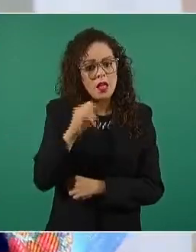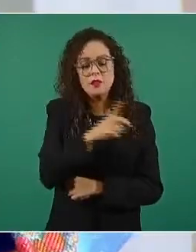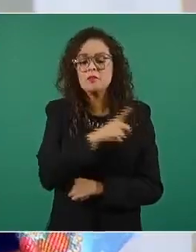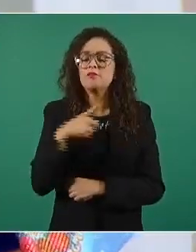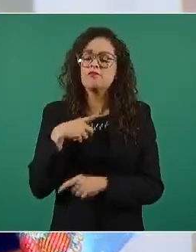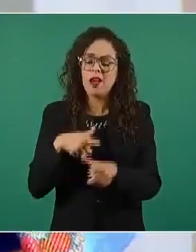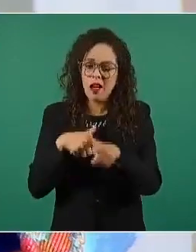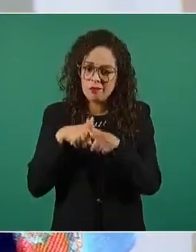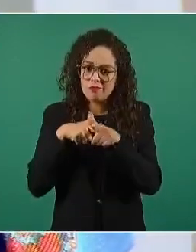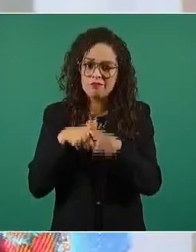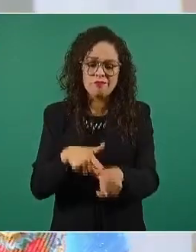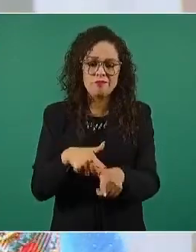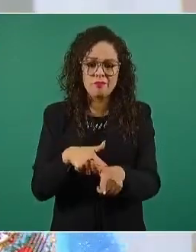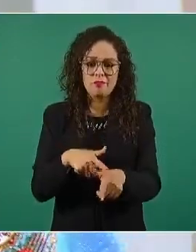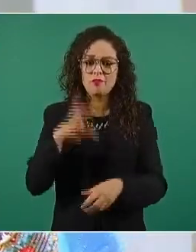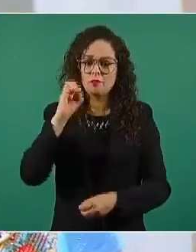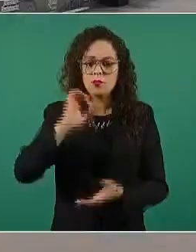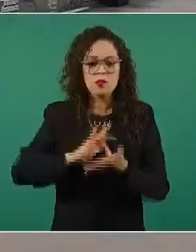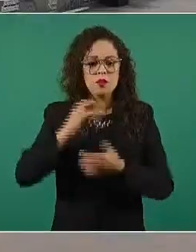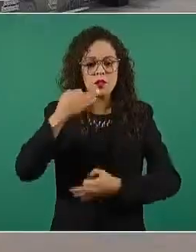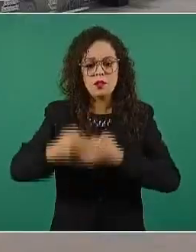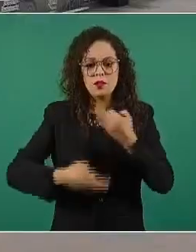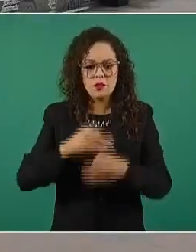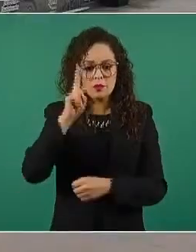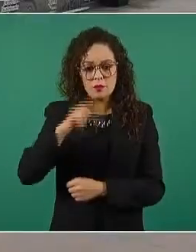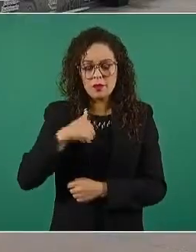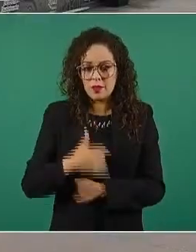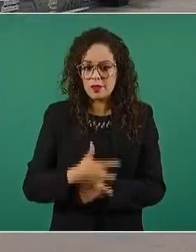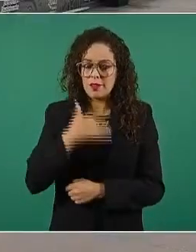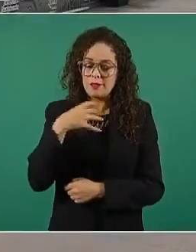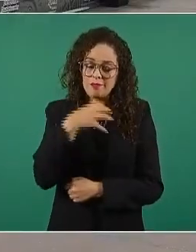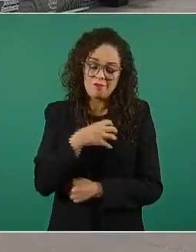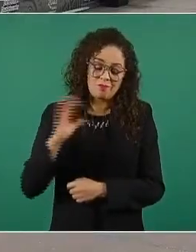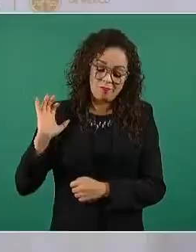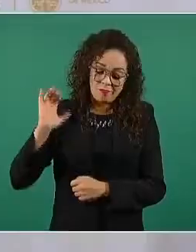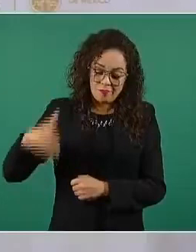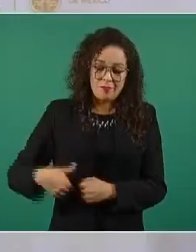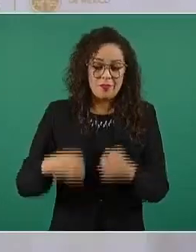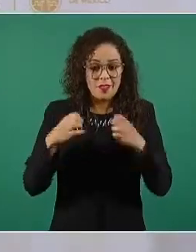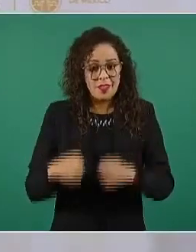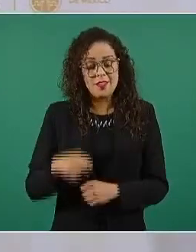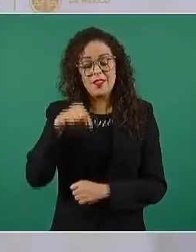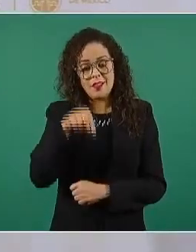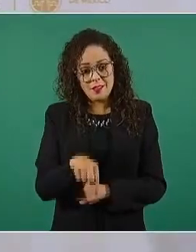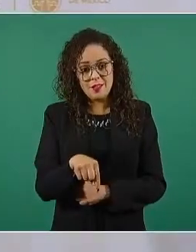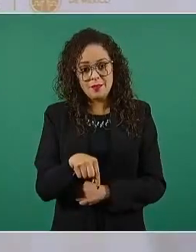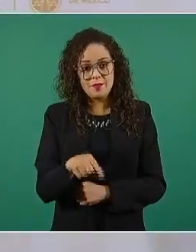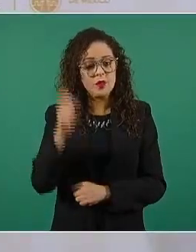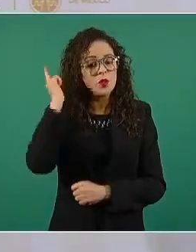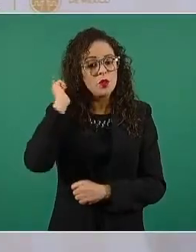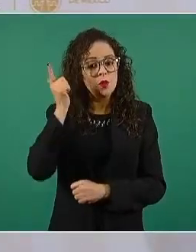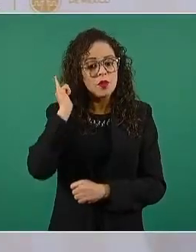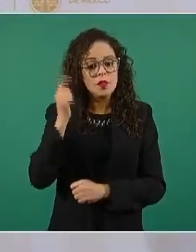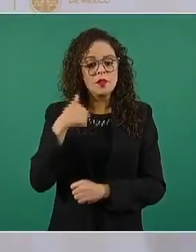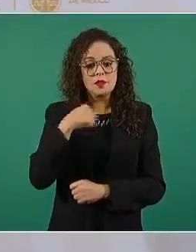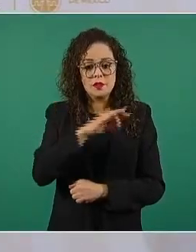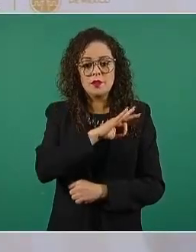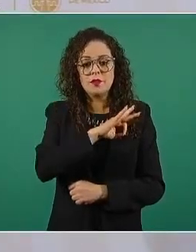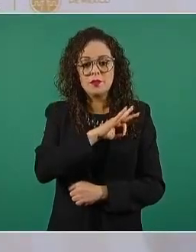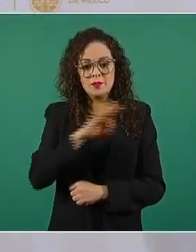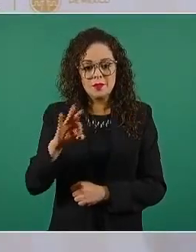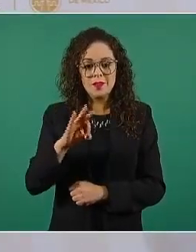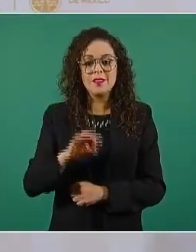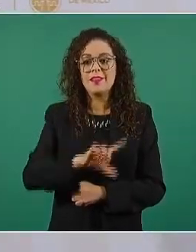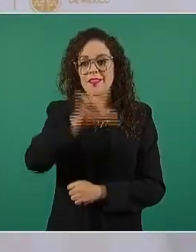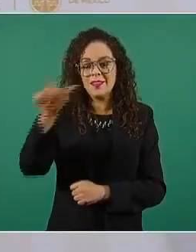honor Muchas to gracias be a here, todos. and Ha I sido look un honor to estar be aquí speaking y fluent espero Spanish poder when I come hablar back to un Mexico.